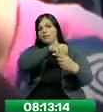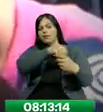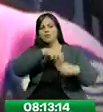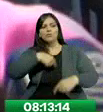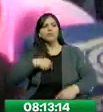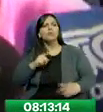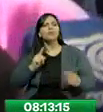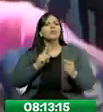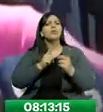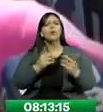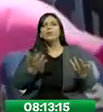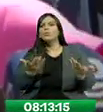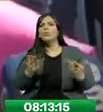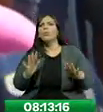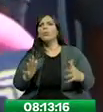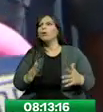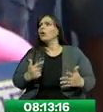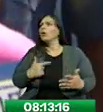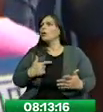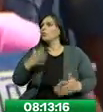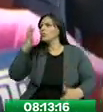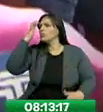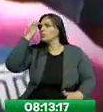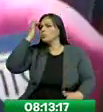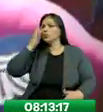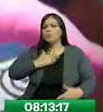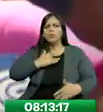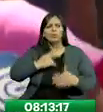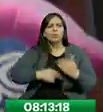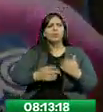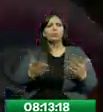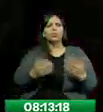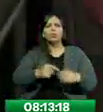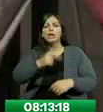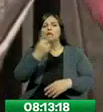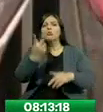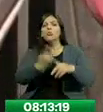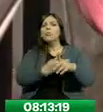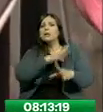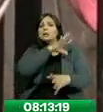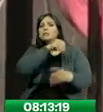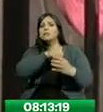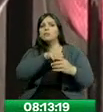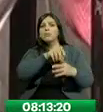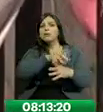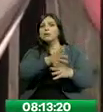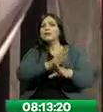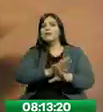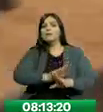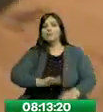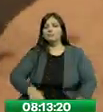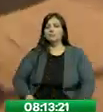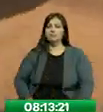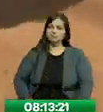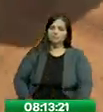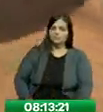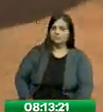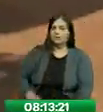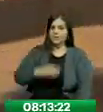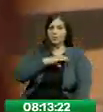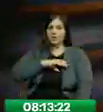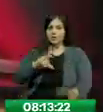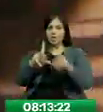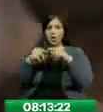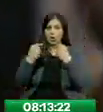No están. ¿Qué preocupada por su hijo? Yo preocupada por mi hijo, porque a veces va a tener 2 meses recién. Según la DINASEP, el fallecido presentaba signos de haber